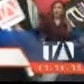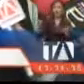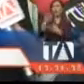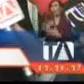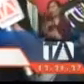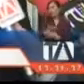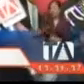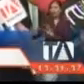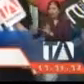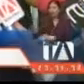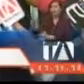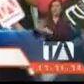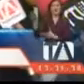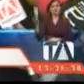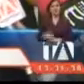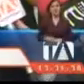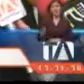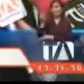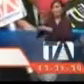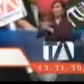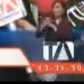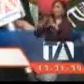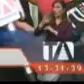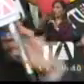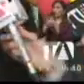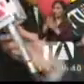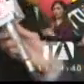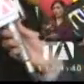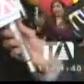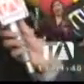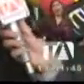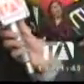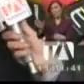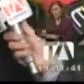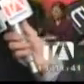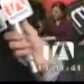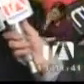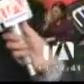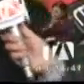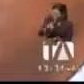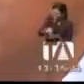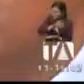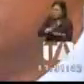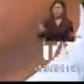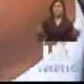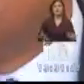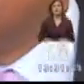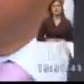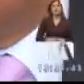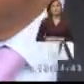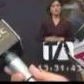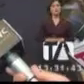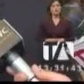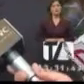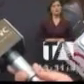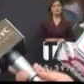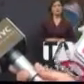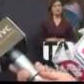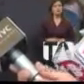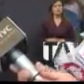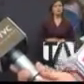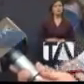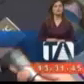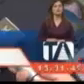señor Ochoa y todos los que están en contra de las libertades en el Ecuador tienen que venir a dar cuentas aquí en la Asamblea Nacional. Pero otros no lo ven así. No veo